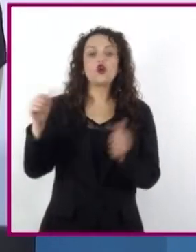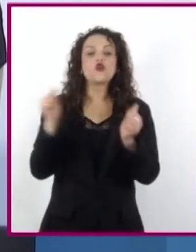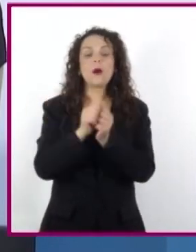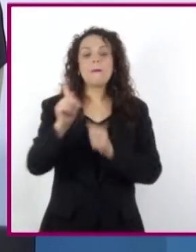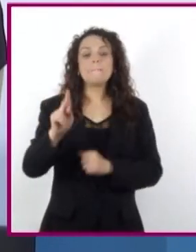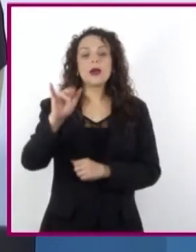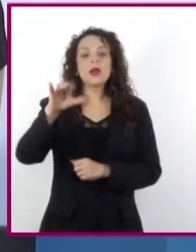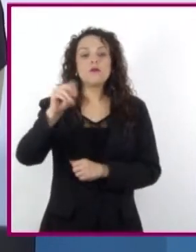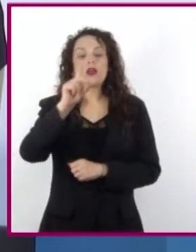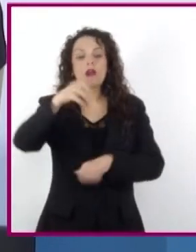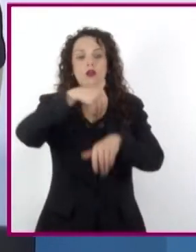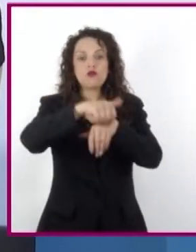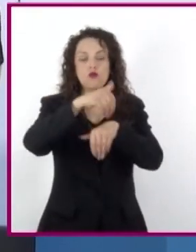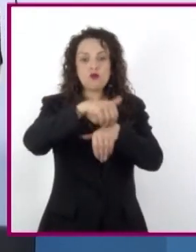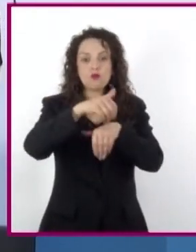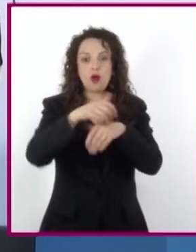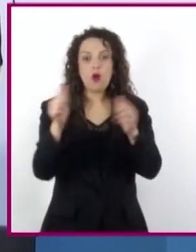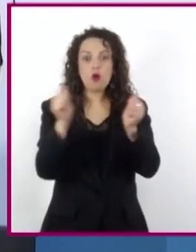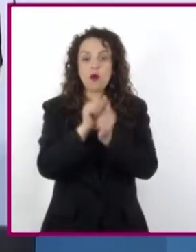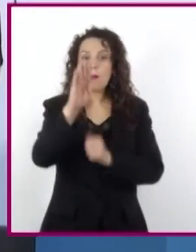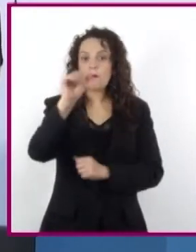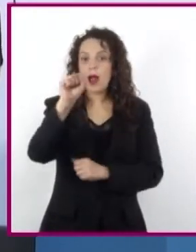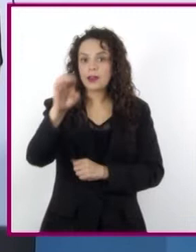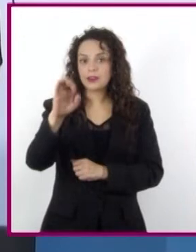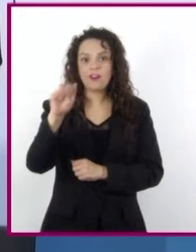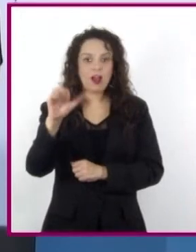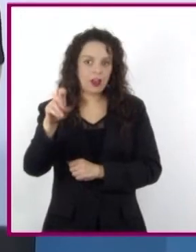número, con la factorización de la base.